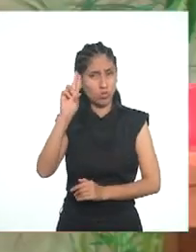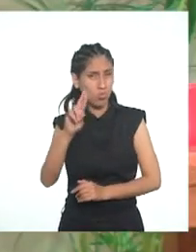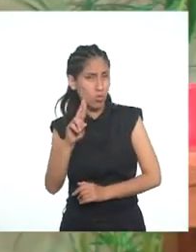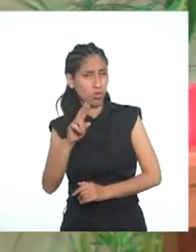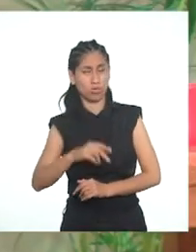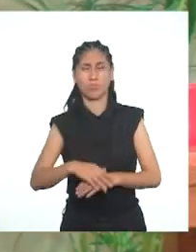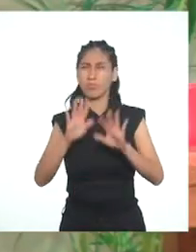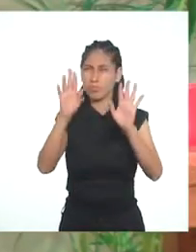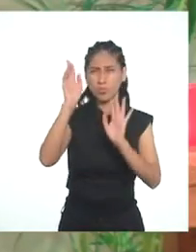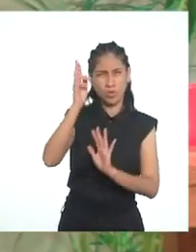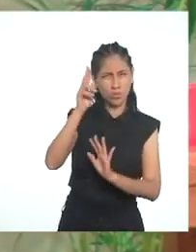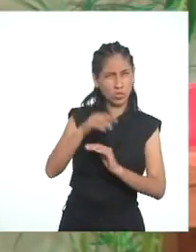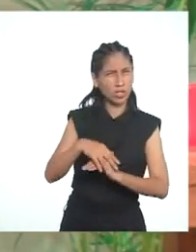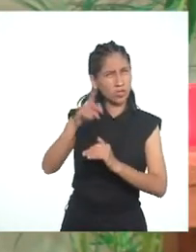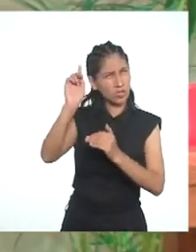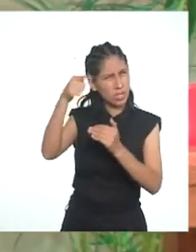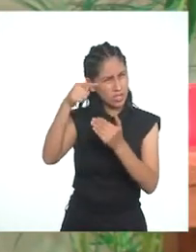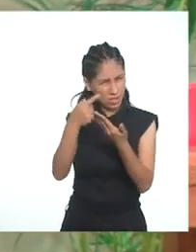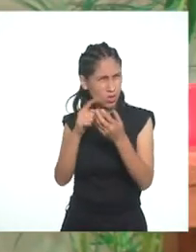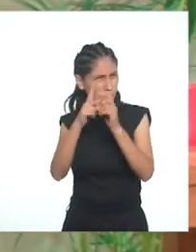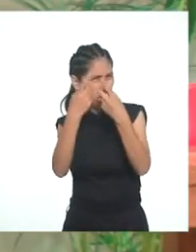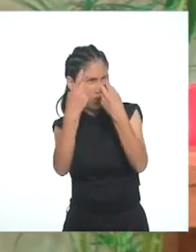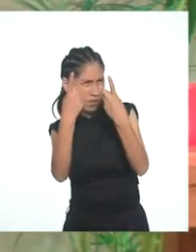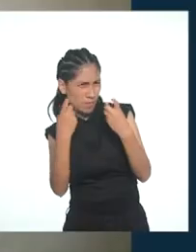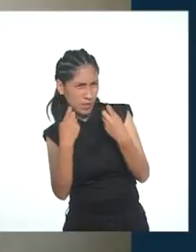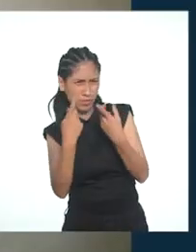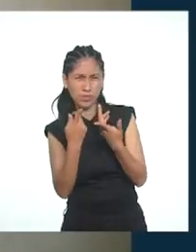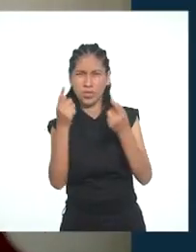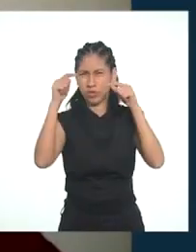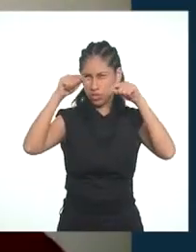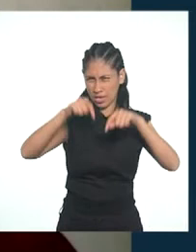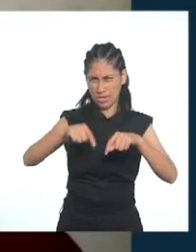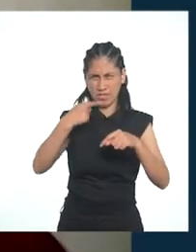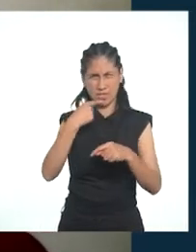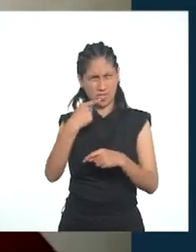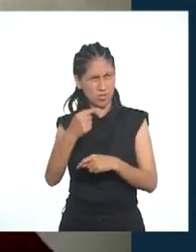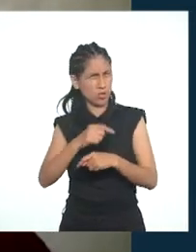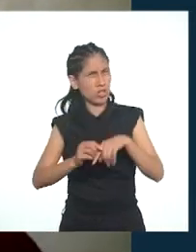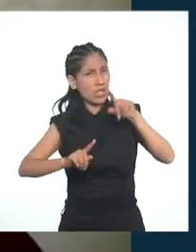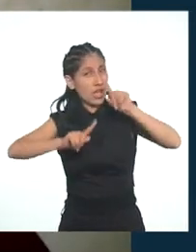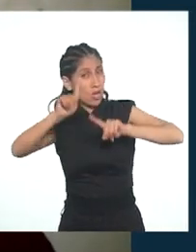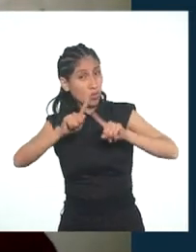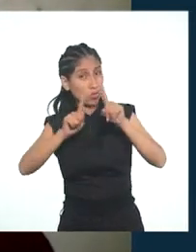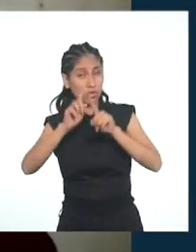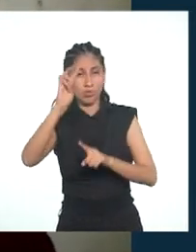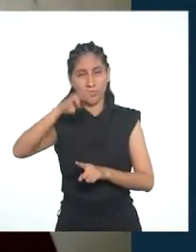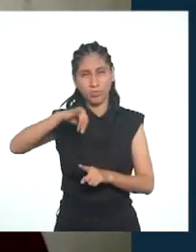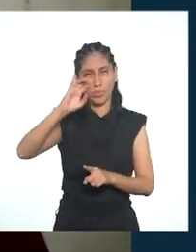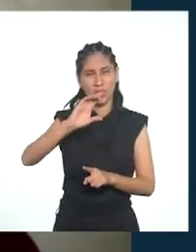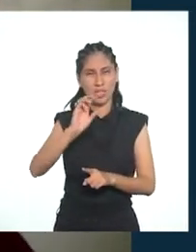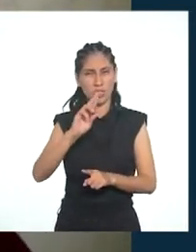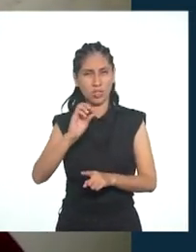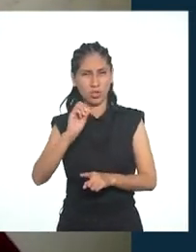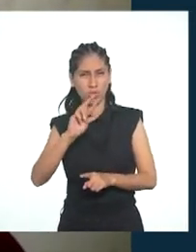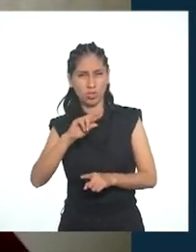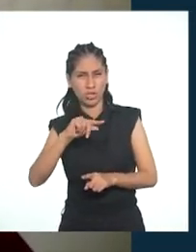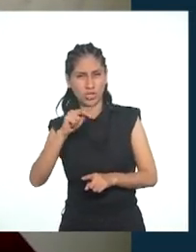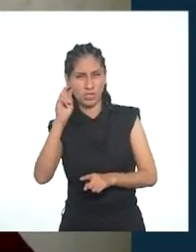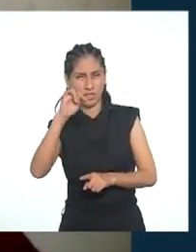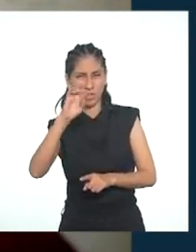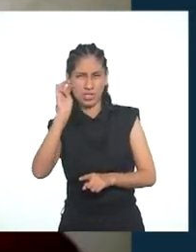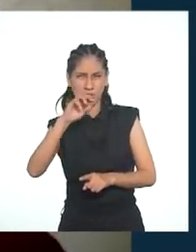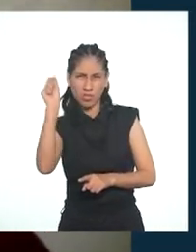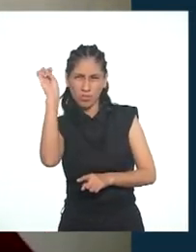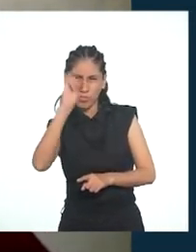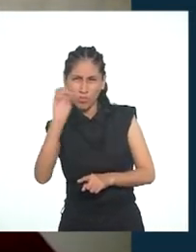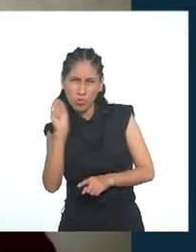alimentos. Profesora, nos ha llegado una pregunta. En el programa se mencionó que algunos microorganismos limpian los